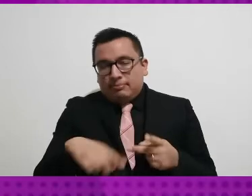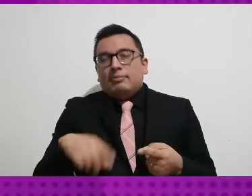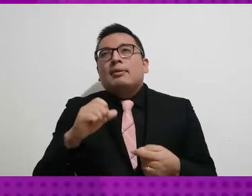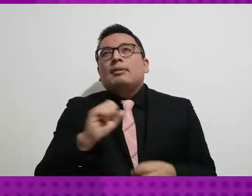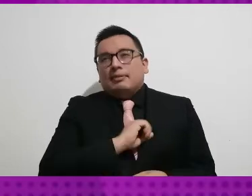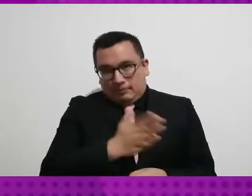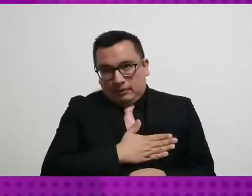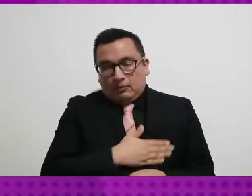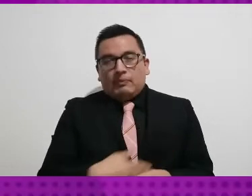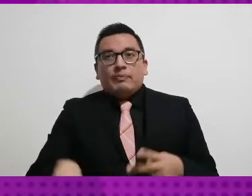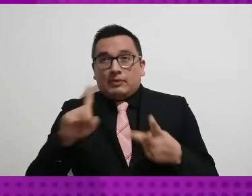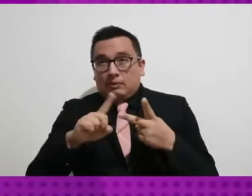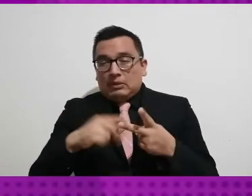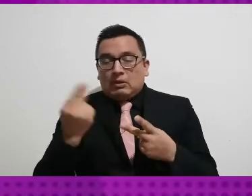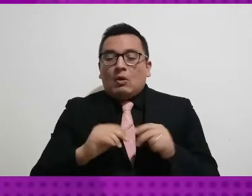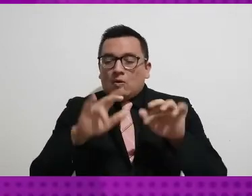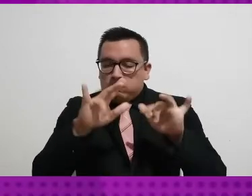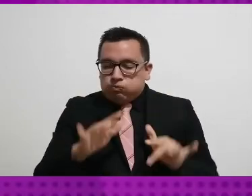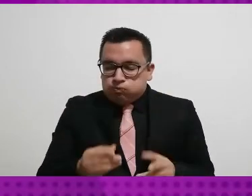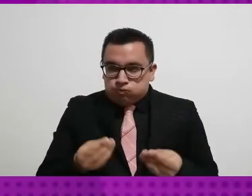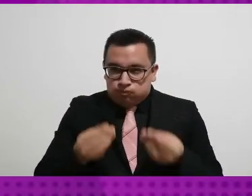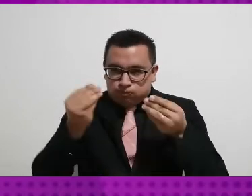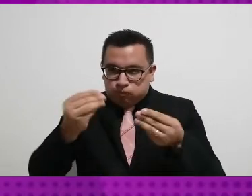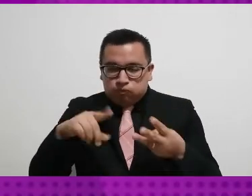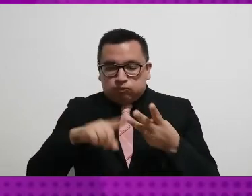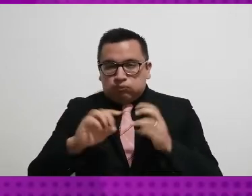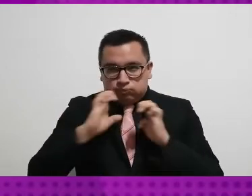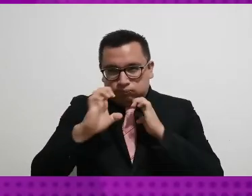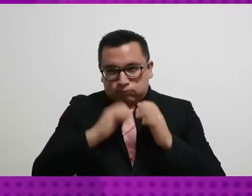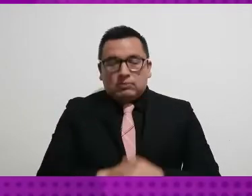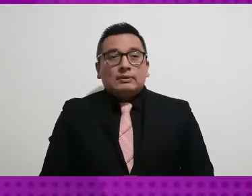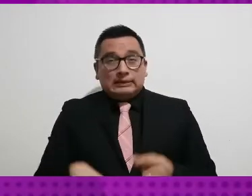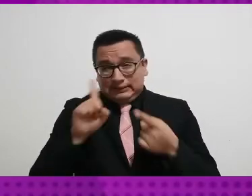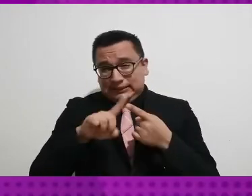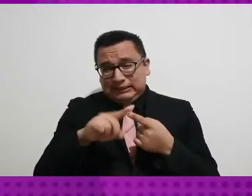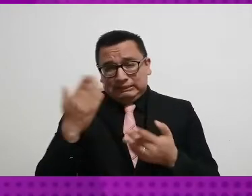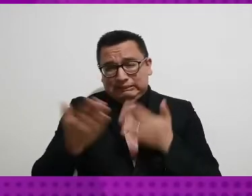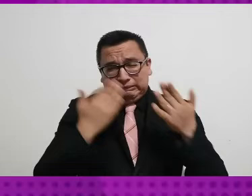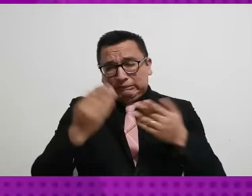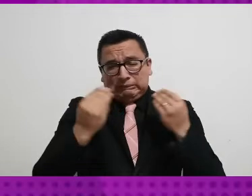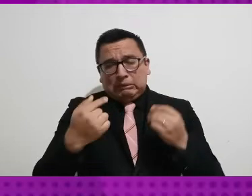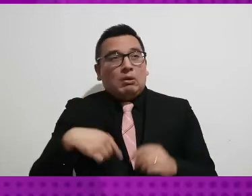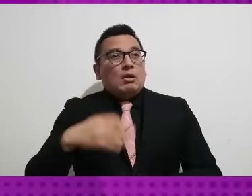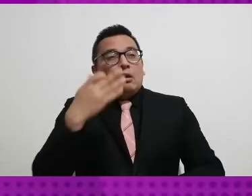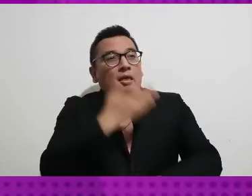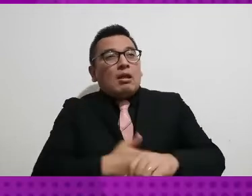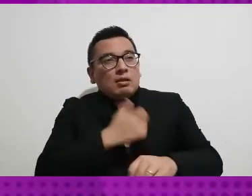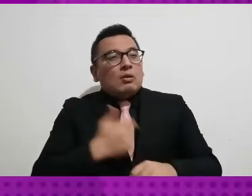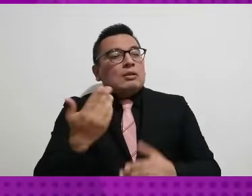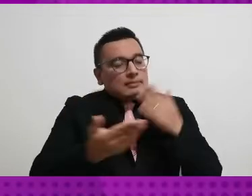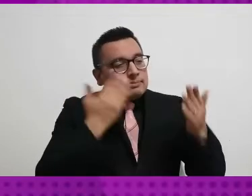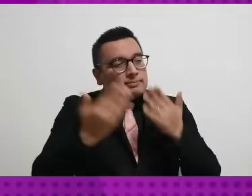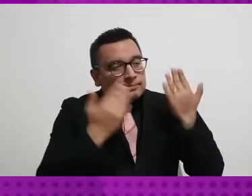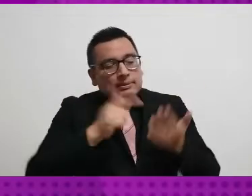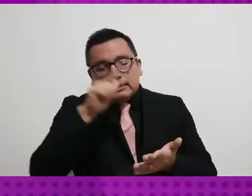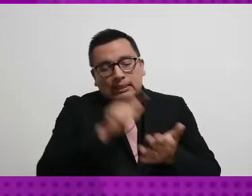una tercera etapa que es la entrevista. Bueno, en la primera etapa fue mucho estudio, mucho estar en las tardes